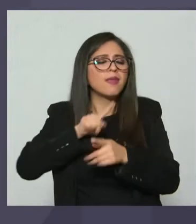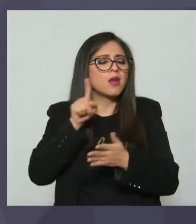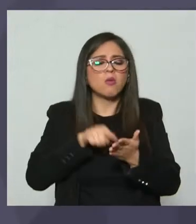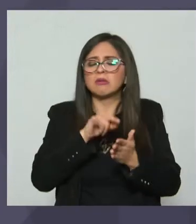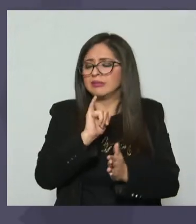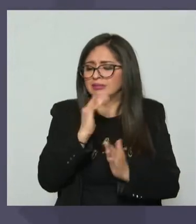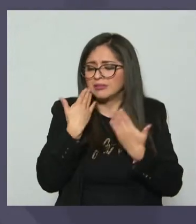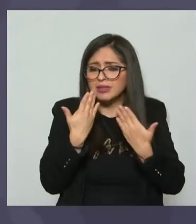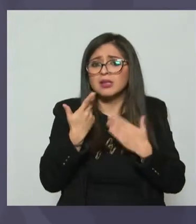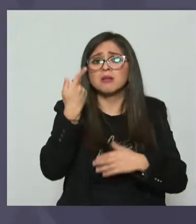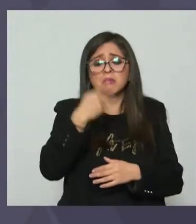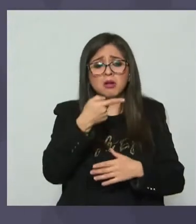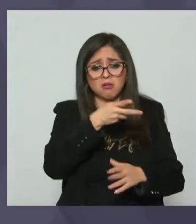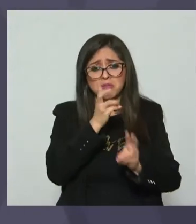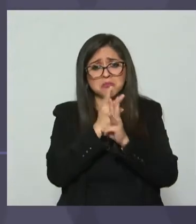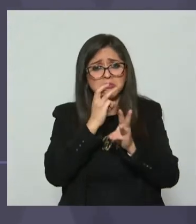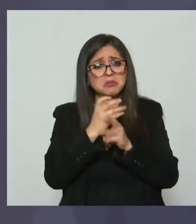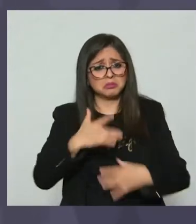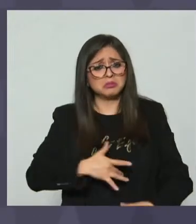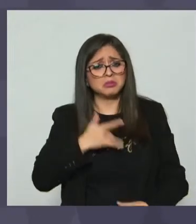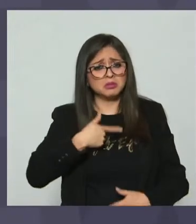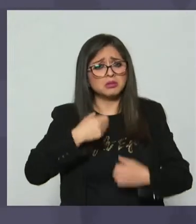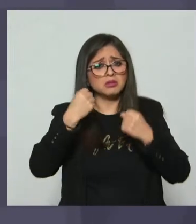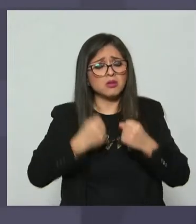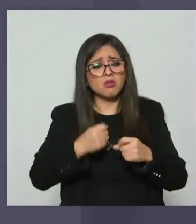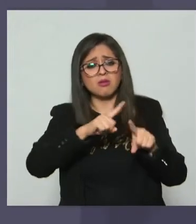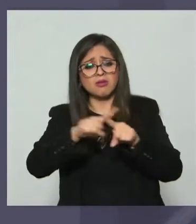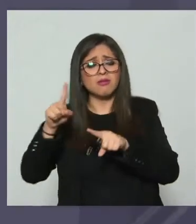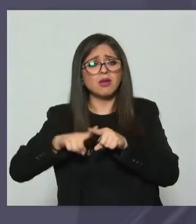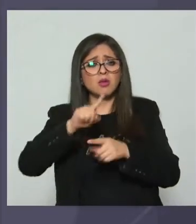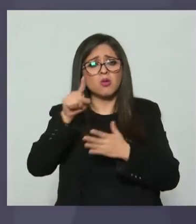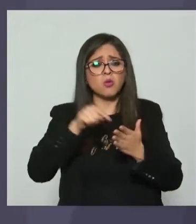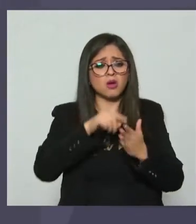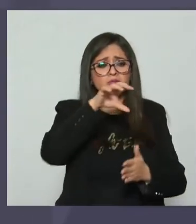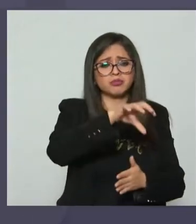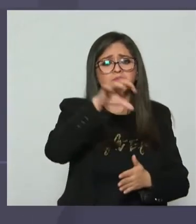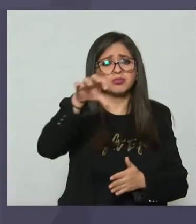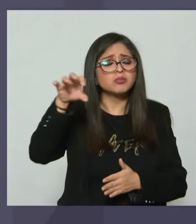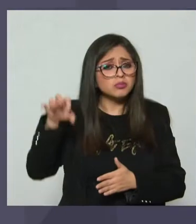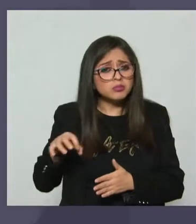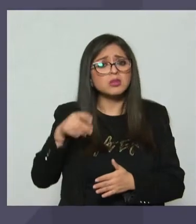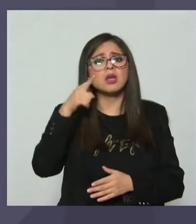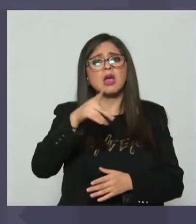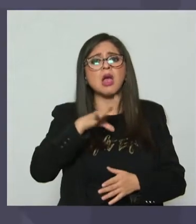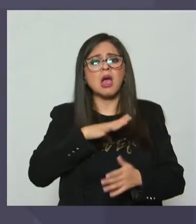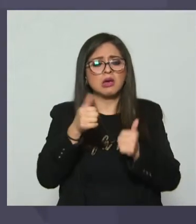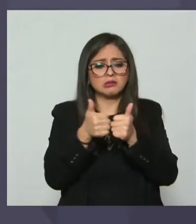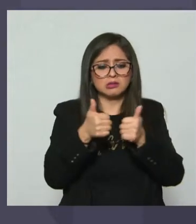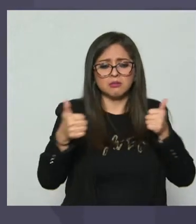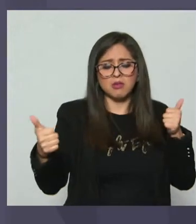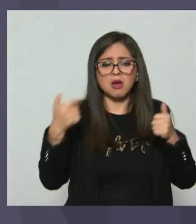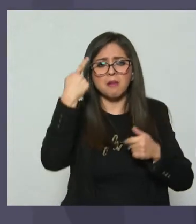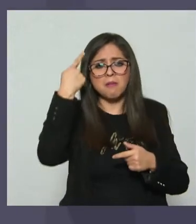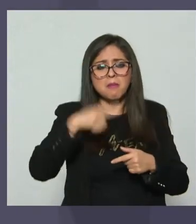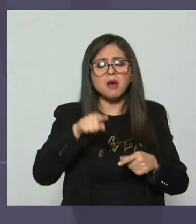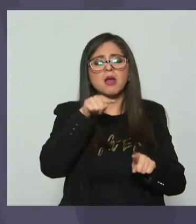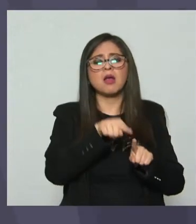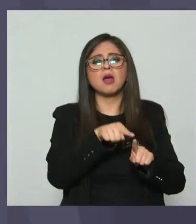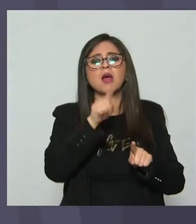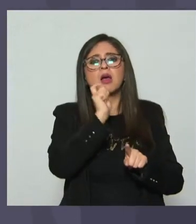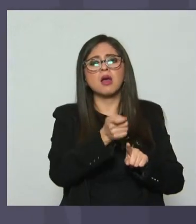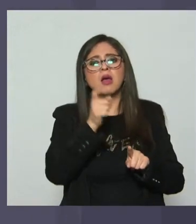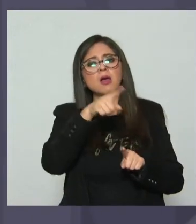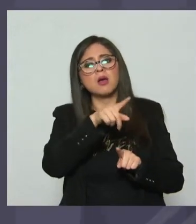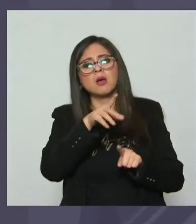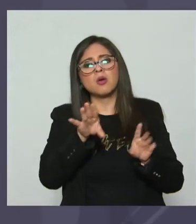muy seguro, las estaciones, tanto los autobuses, tienen su separación para las